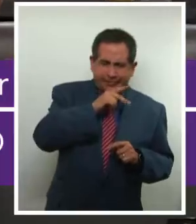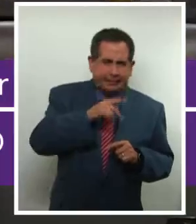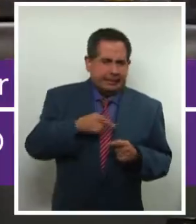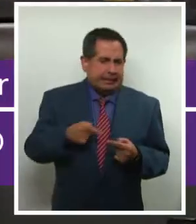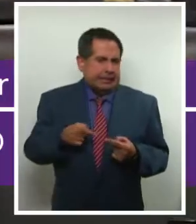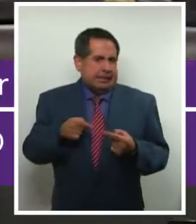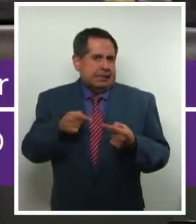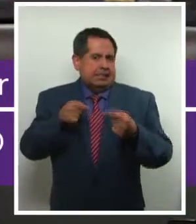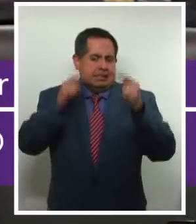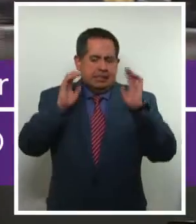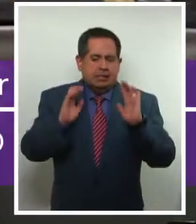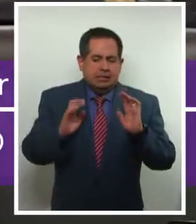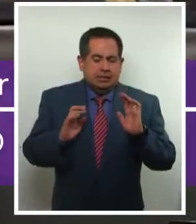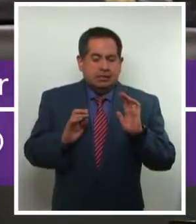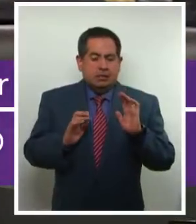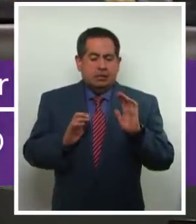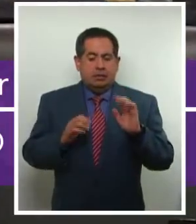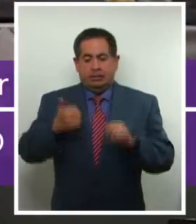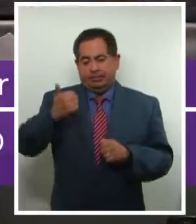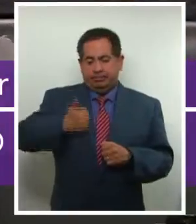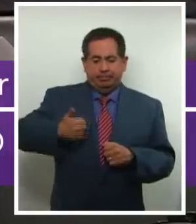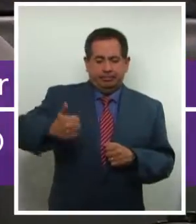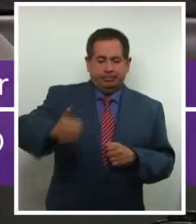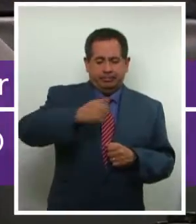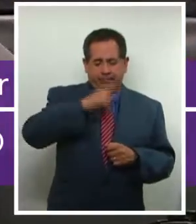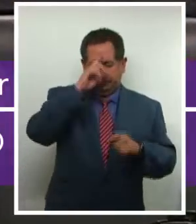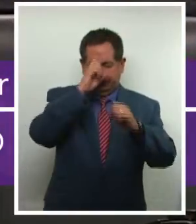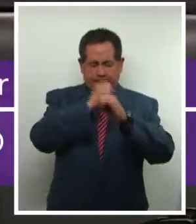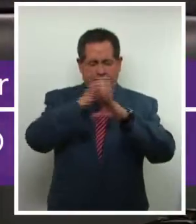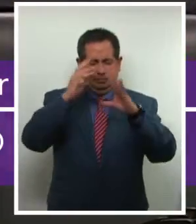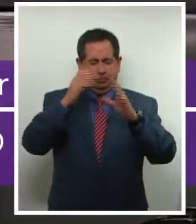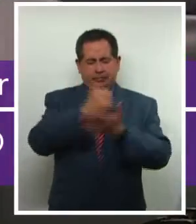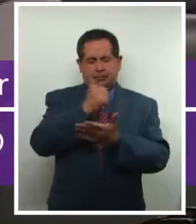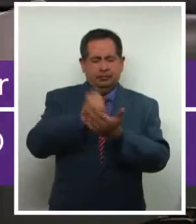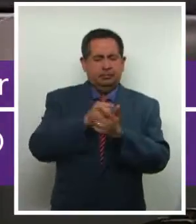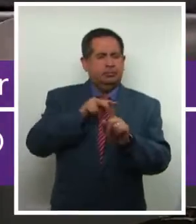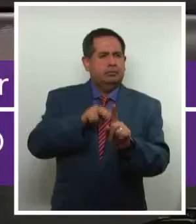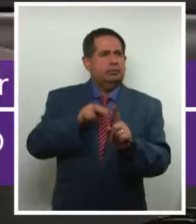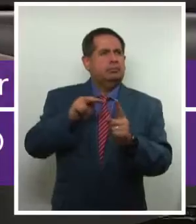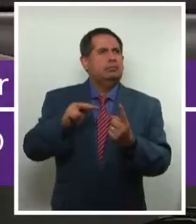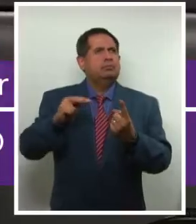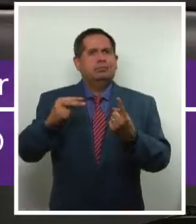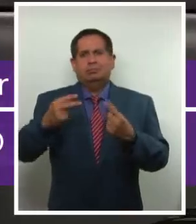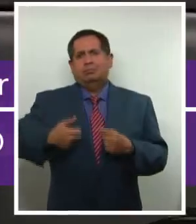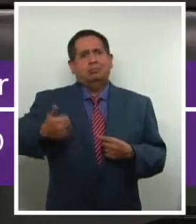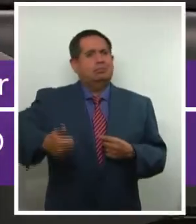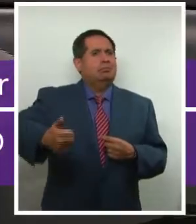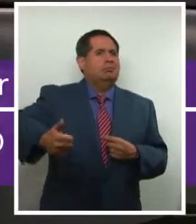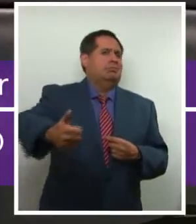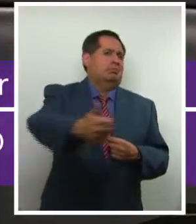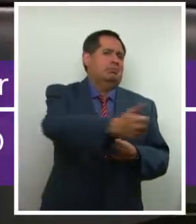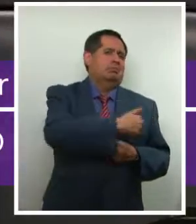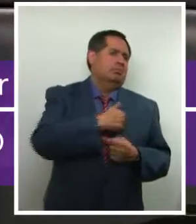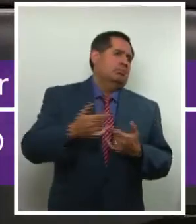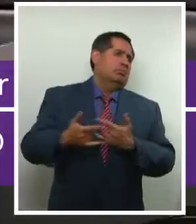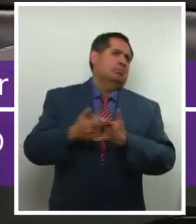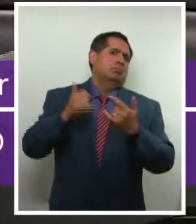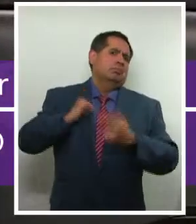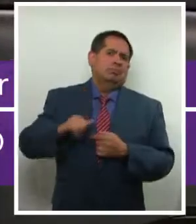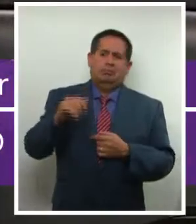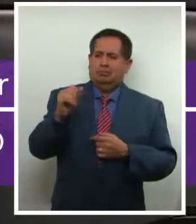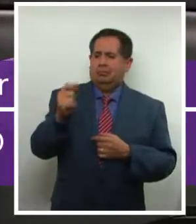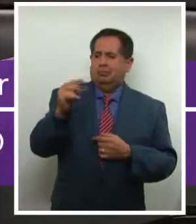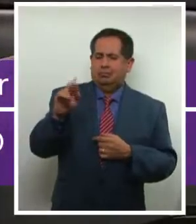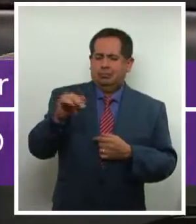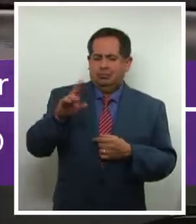tensión. Cada quien tiene la visión de la ciudad respecto a lo que significa los antecedentes autoritarios. Nadie es dueño